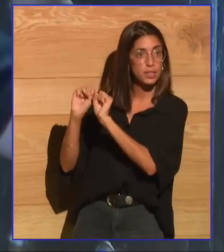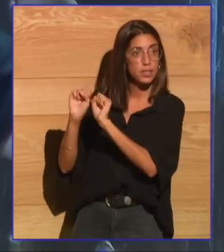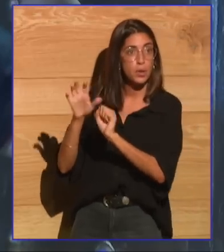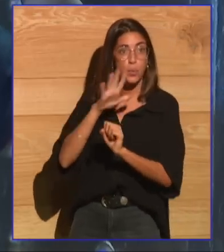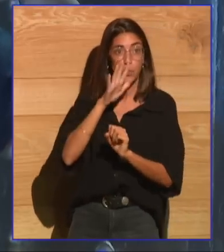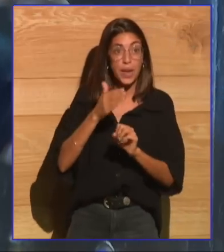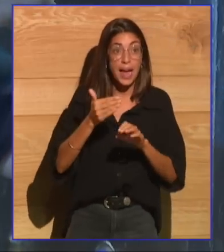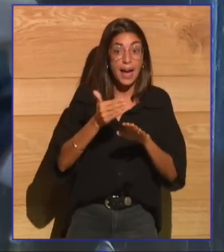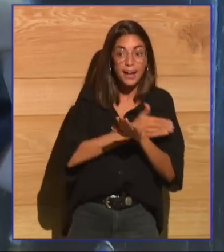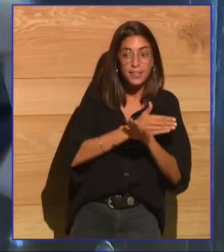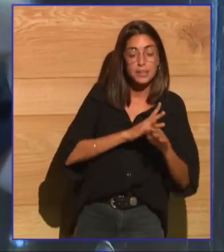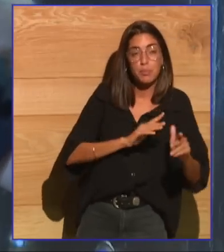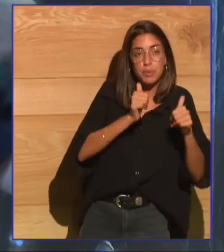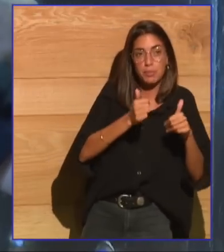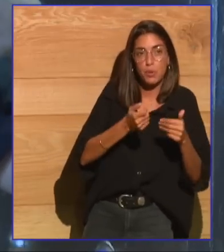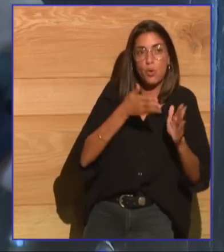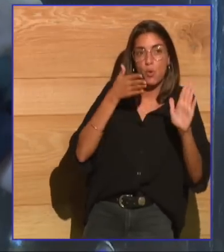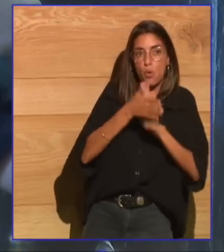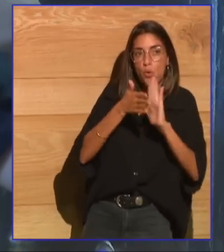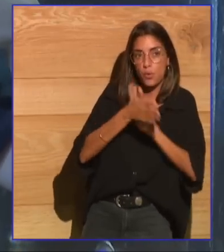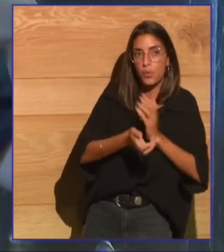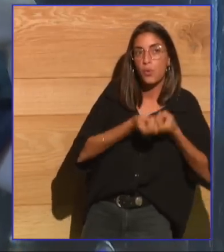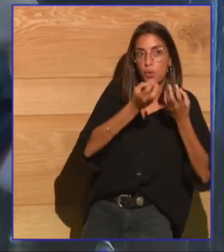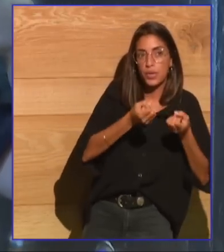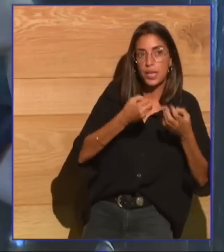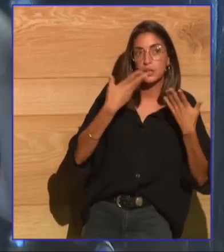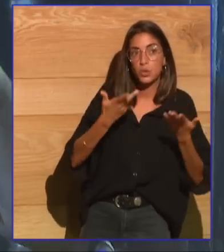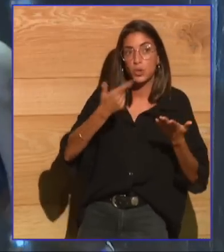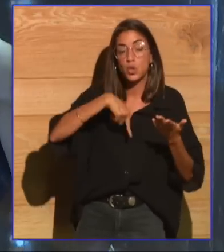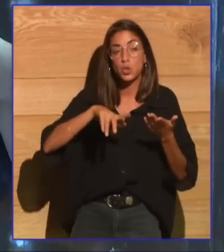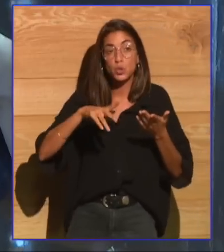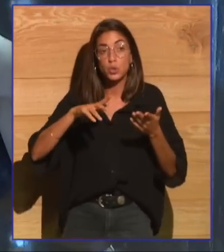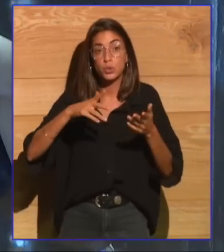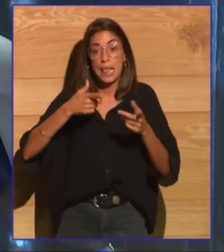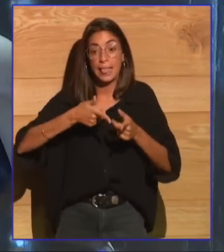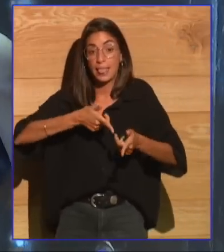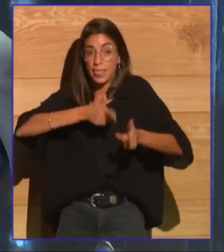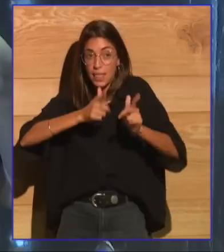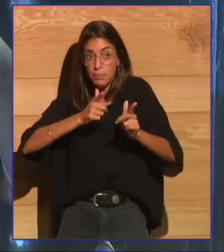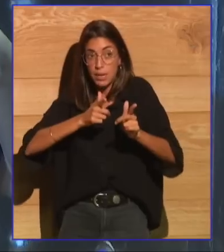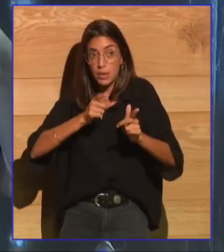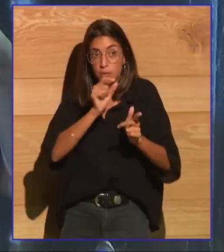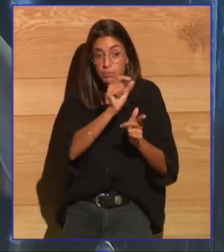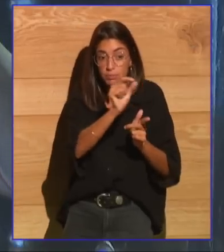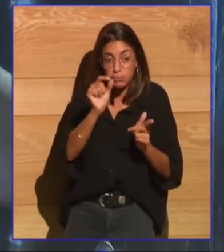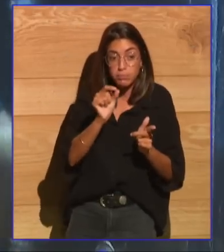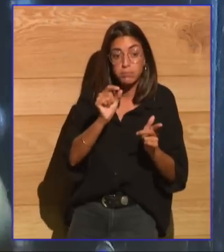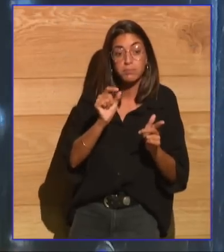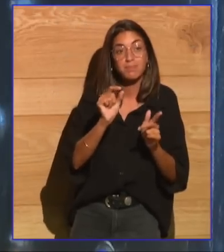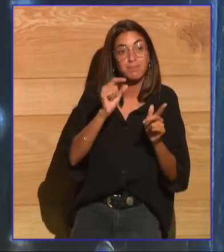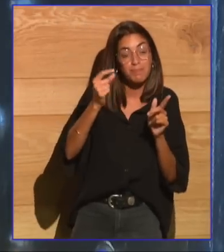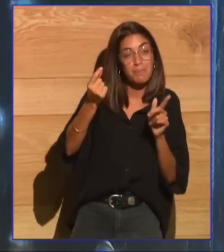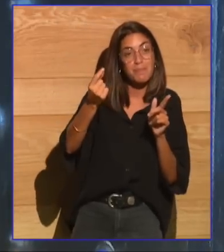al principio y cuando se mueve los disparos no los estamos los estamos viendo rebotados en un lado del gong y también